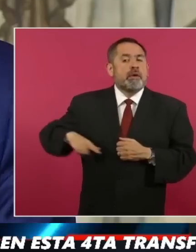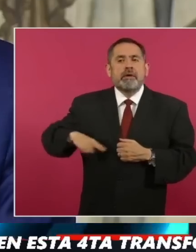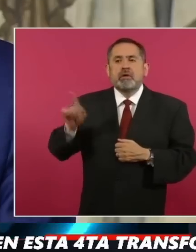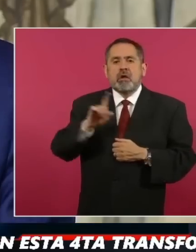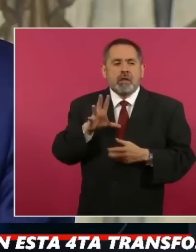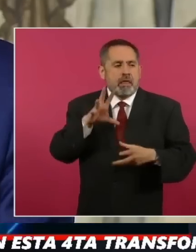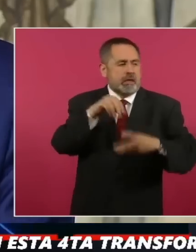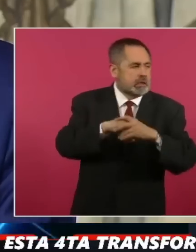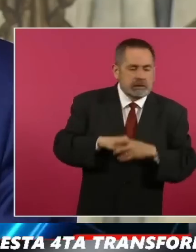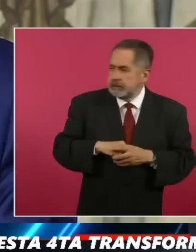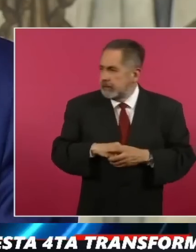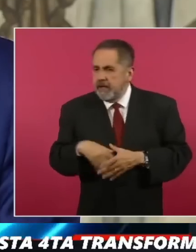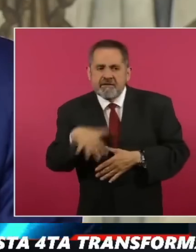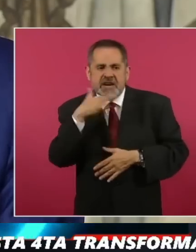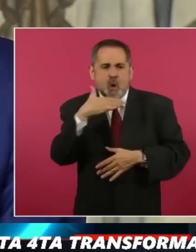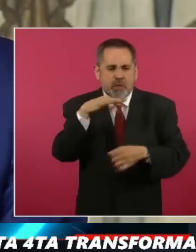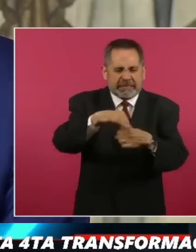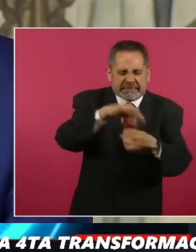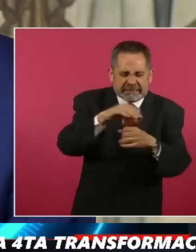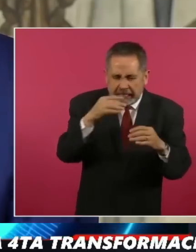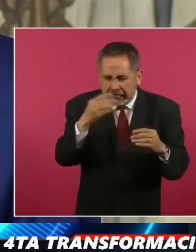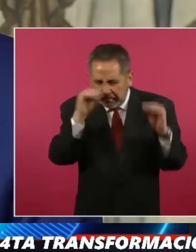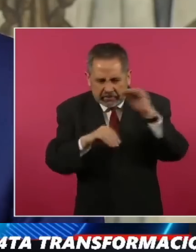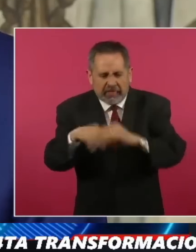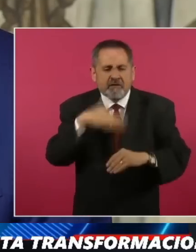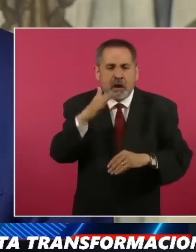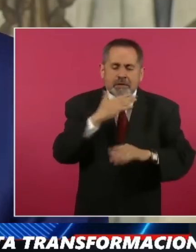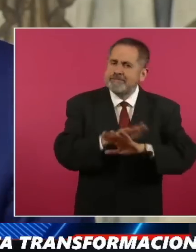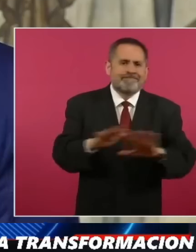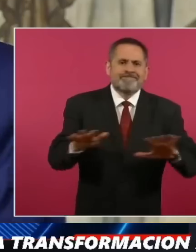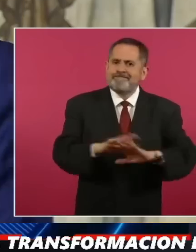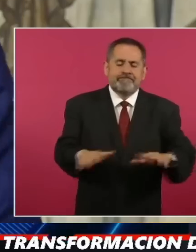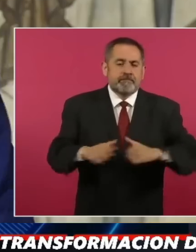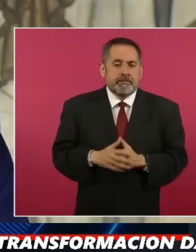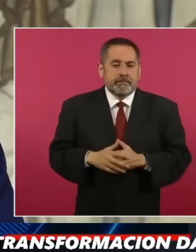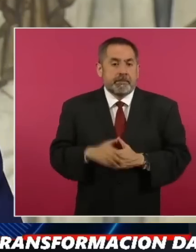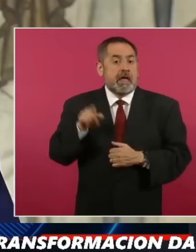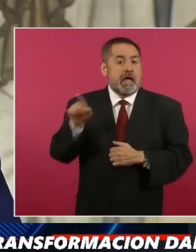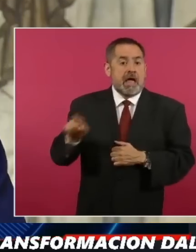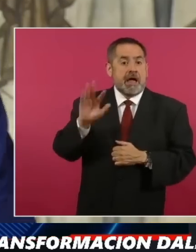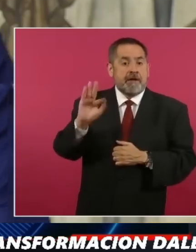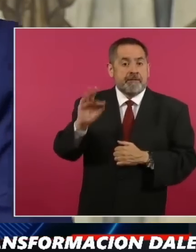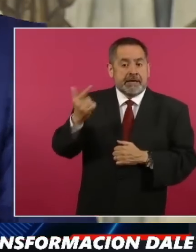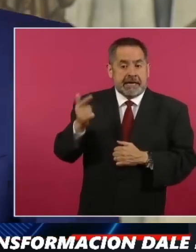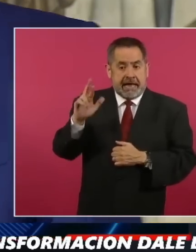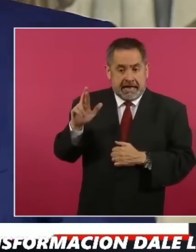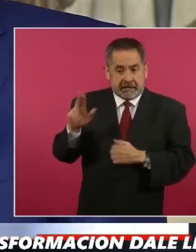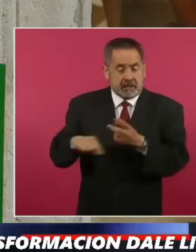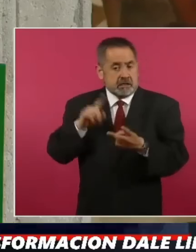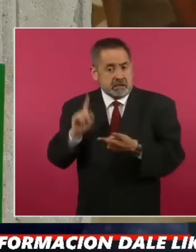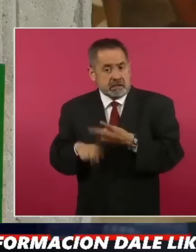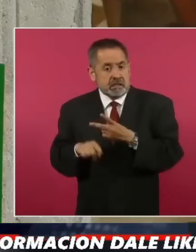en fraudes electorales. La Fiscalía General de la República y los